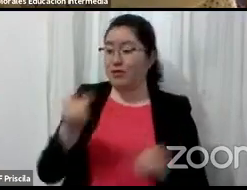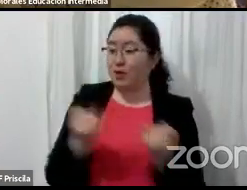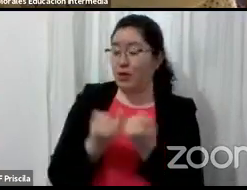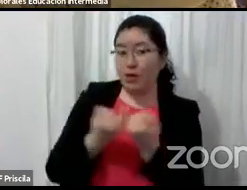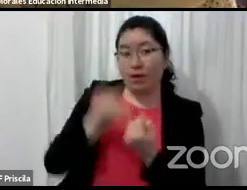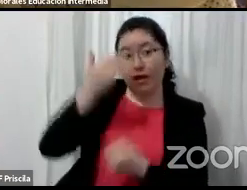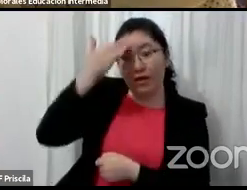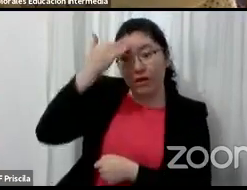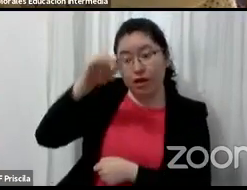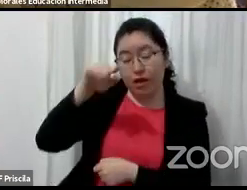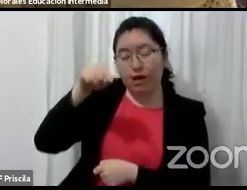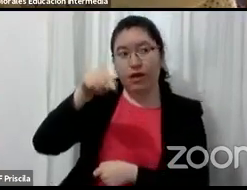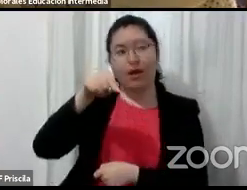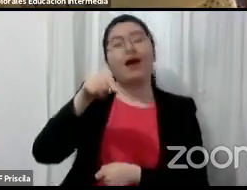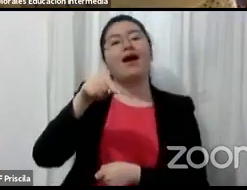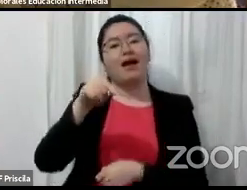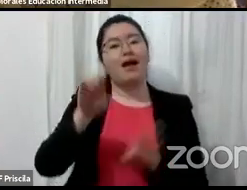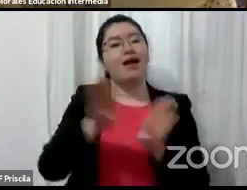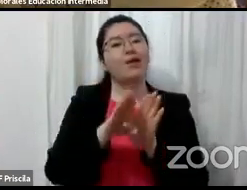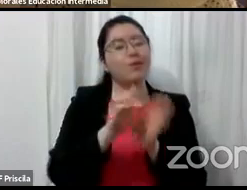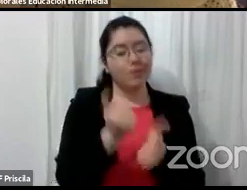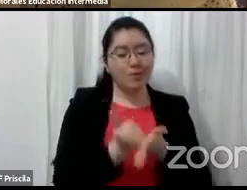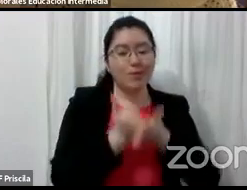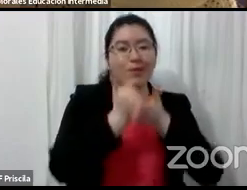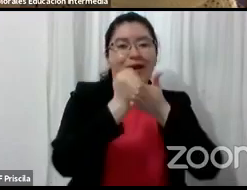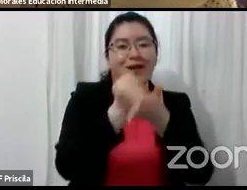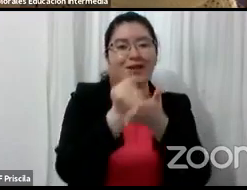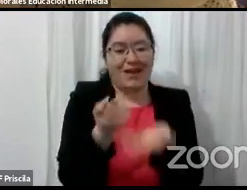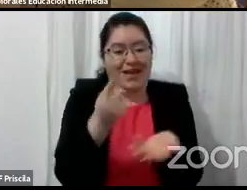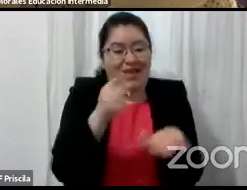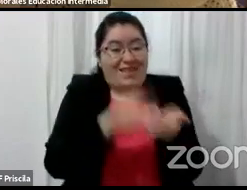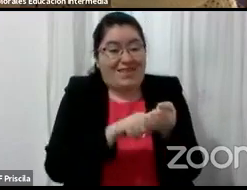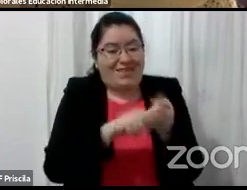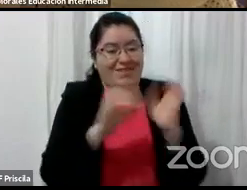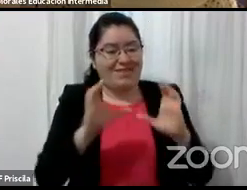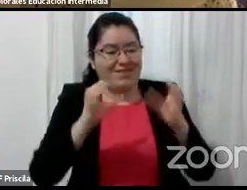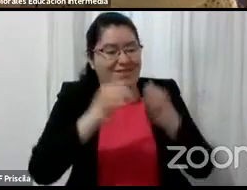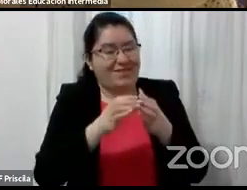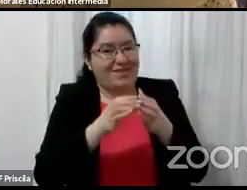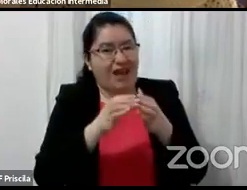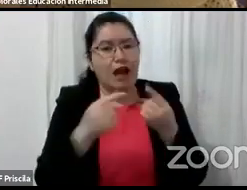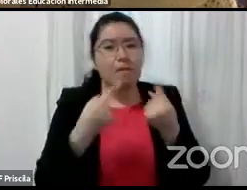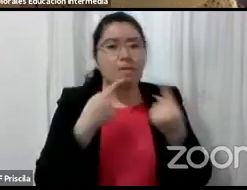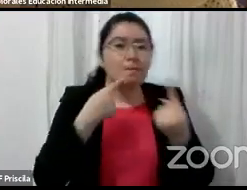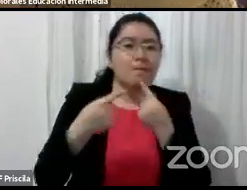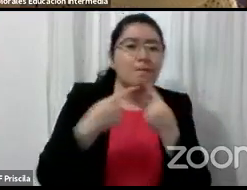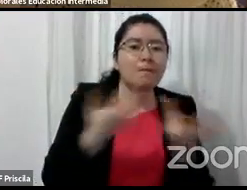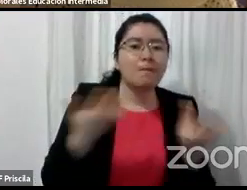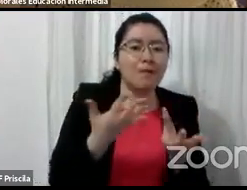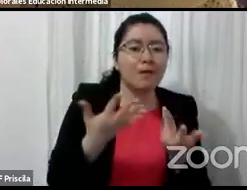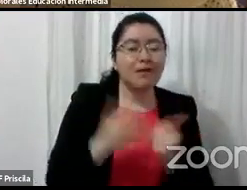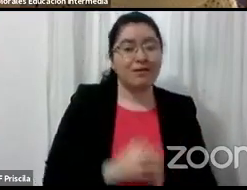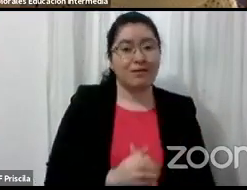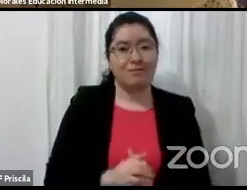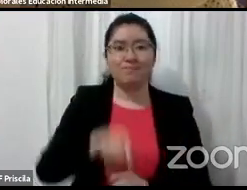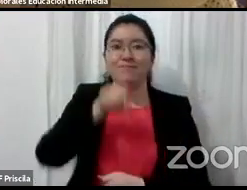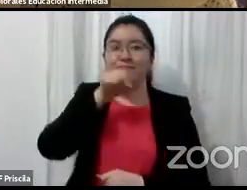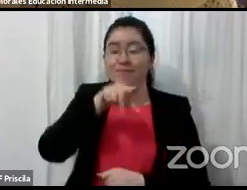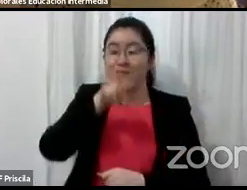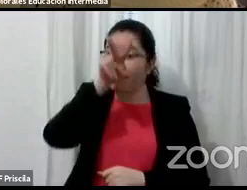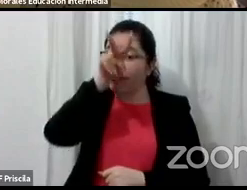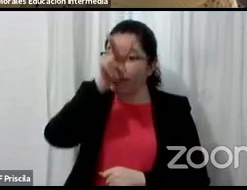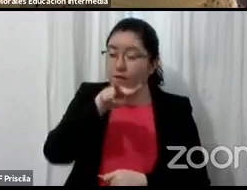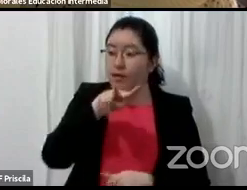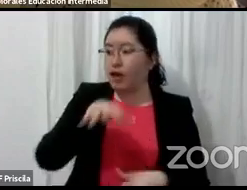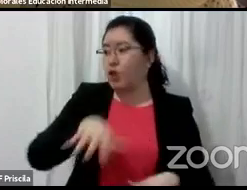aportar a esa comunidad de aprendizaje y que va a entrar en diálogo. Y se generan dinámicas muy poderosas